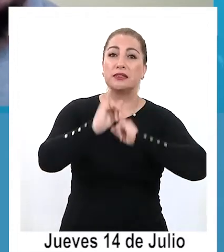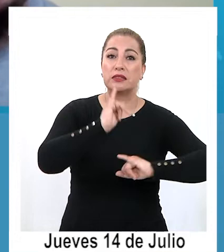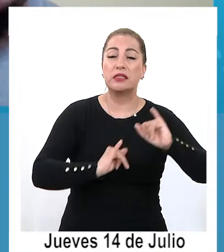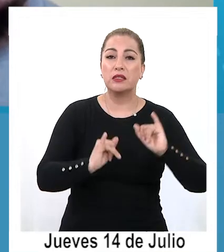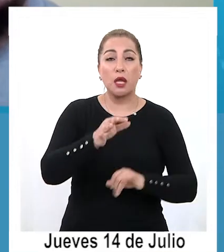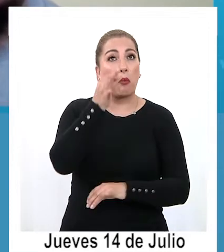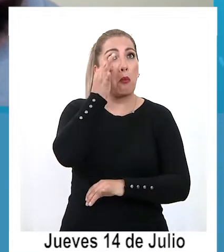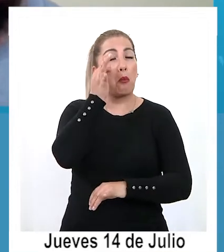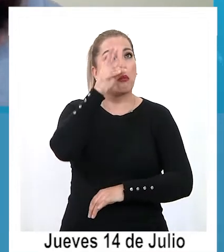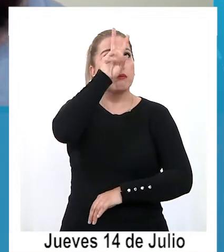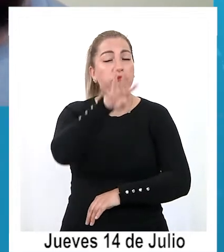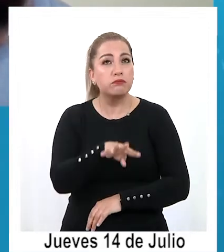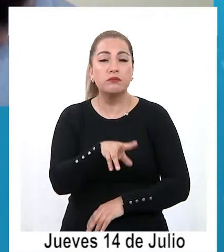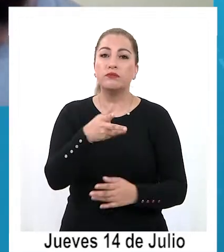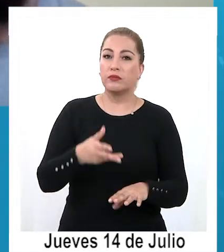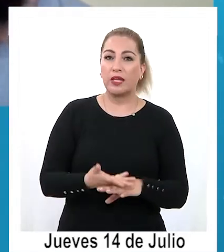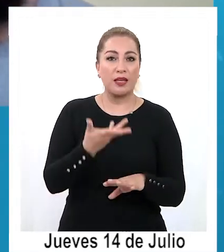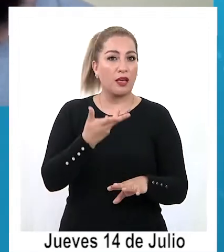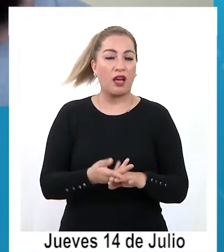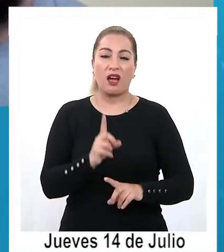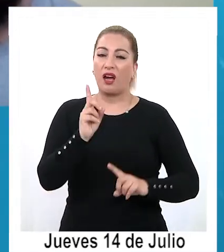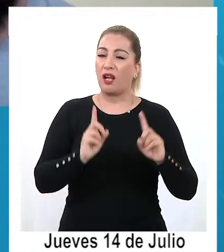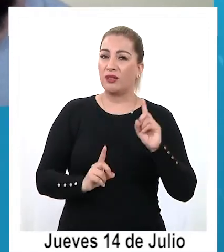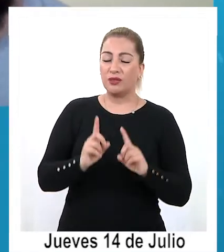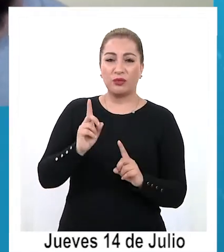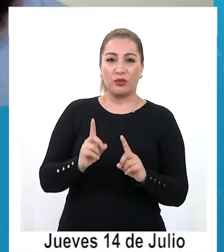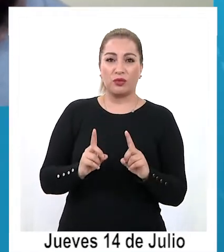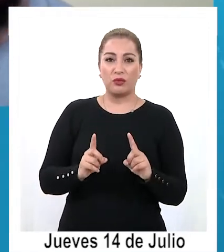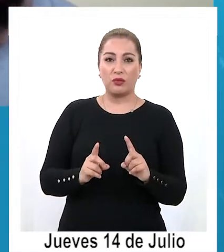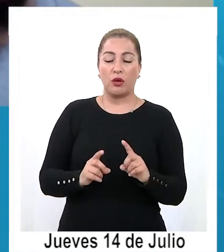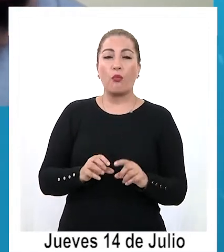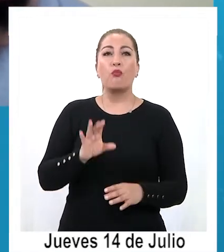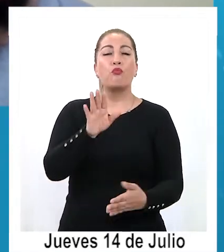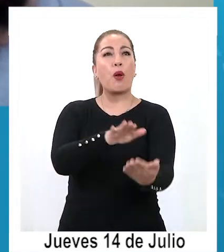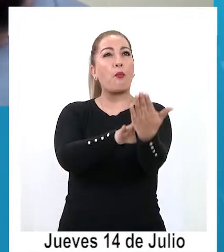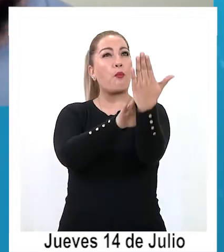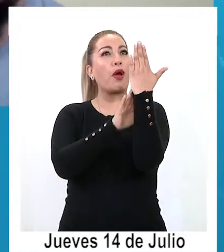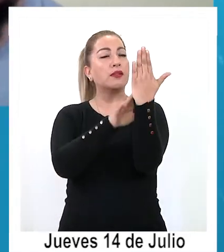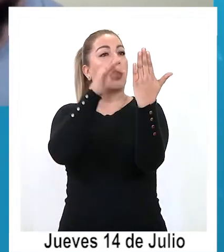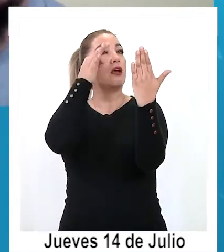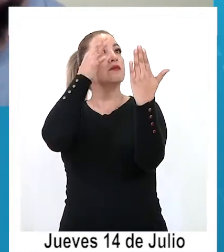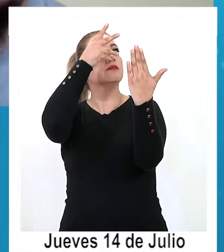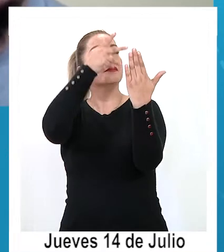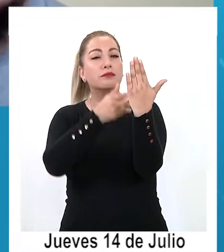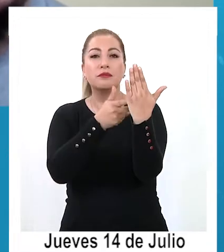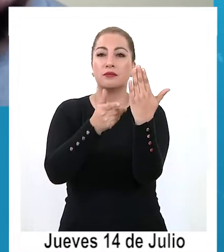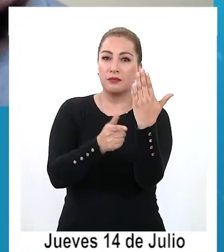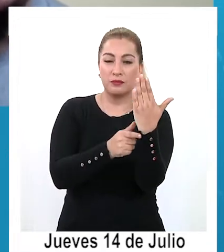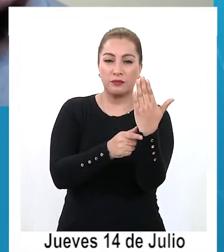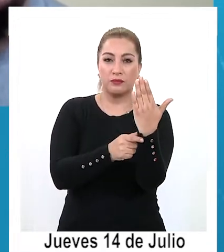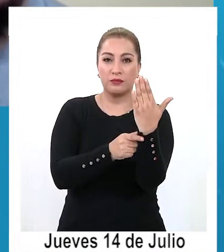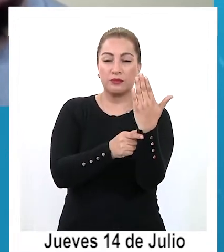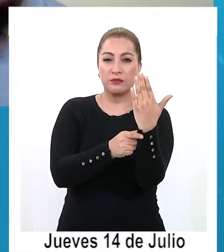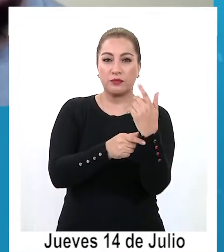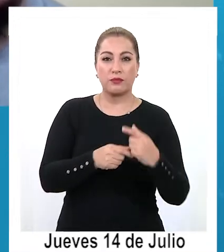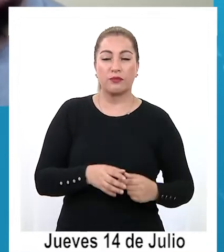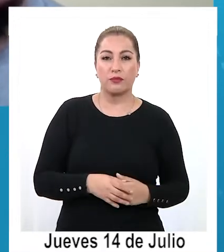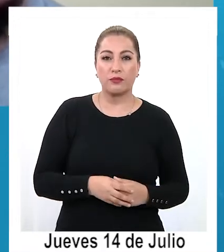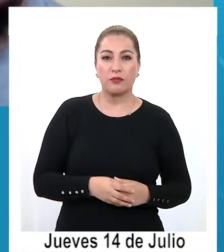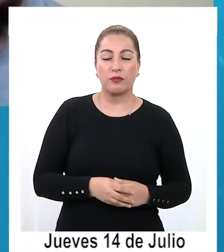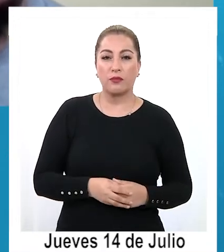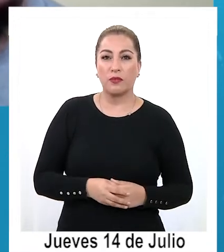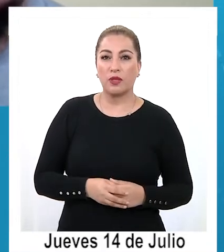perfectamente de su teléfono celular, están encargados sistemáticamente de ir revelando cómo ha existido una especie de copamiento o